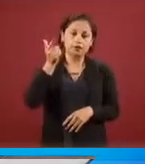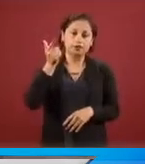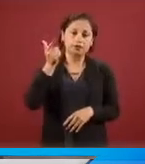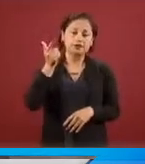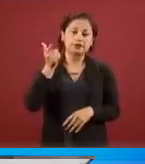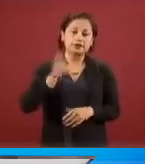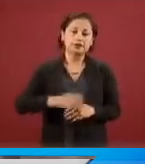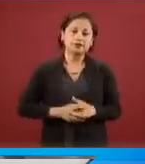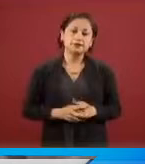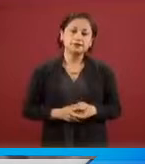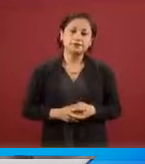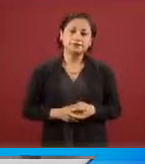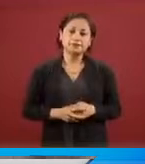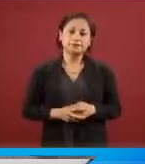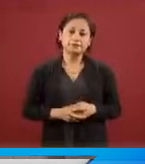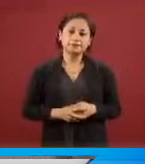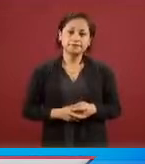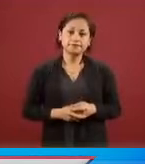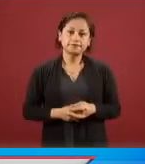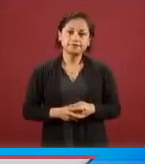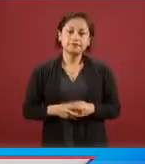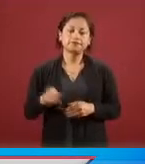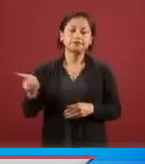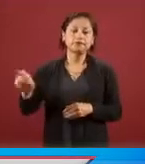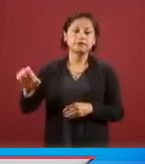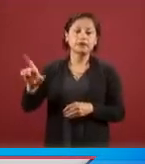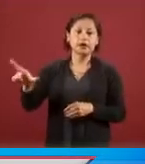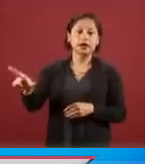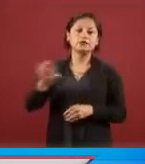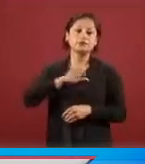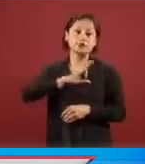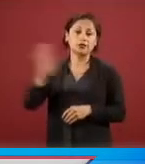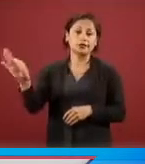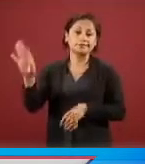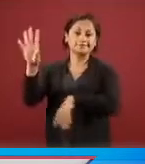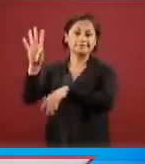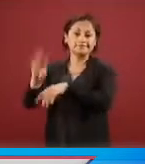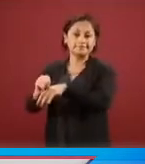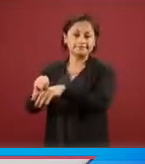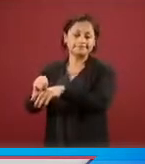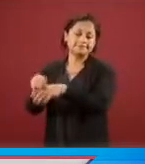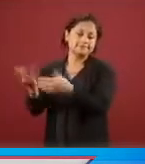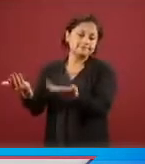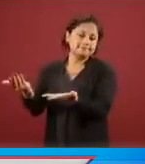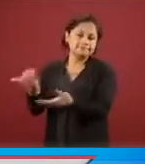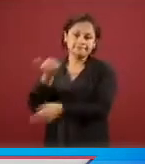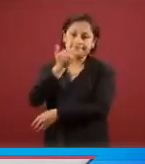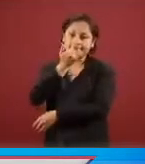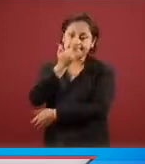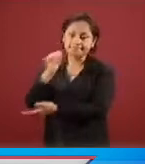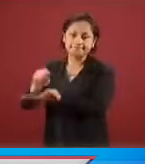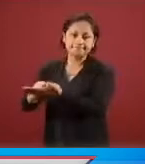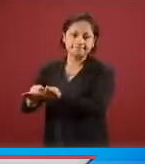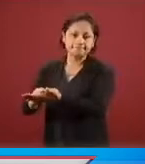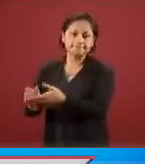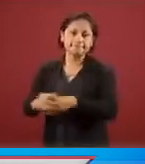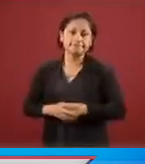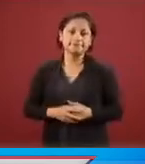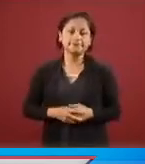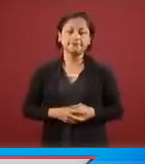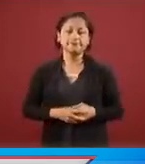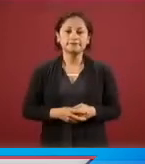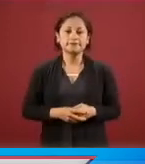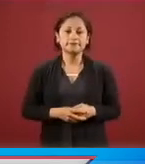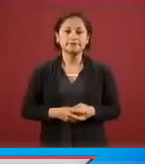de documentos, incluso de gobiernos mexicanos, en especial de Felipe Calderón. Expresa que pide que se le perdone y se deje en libertad.